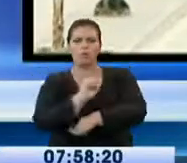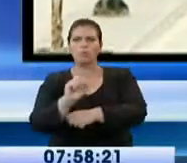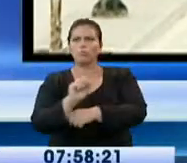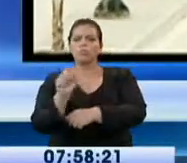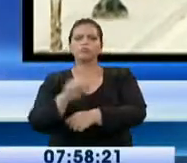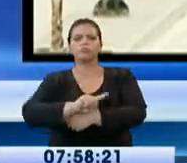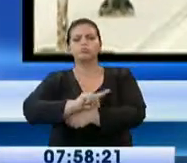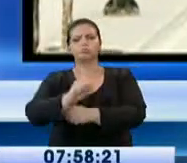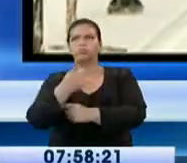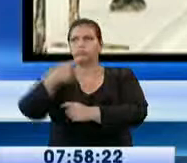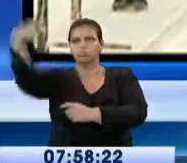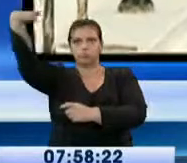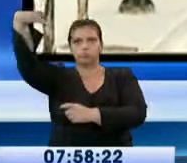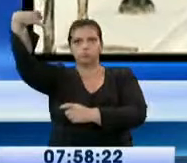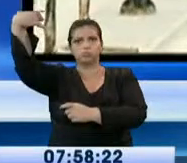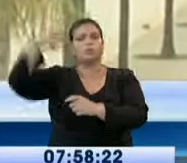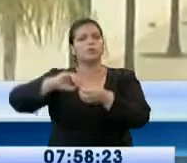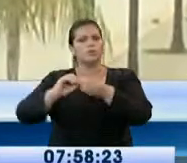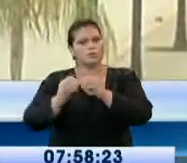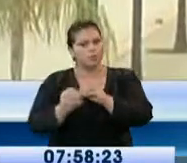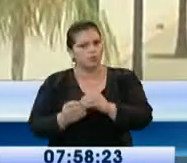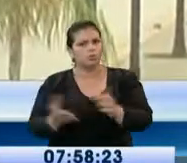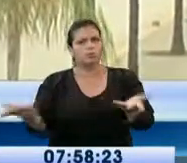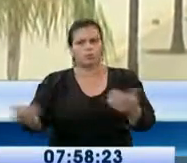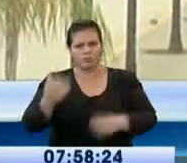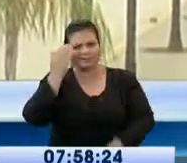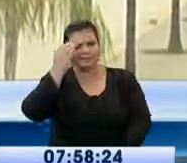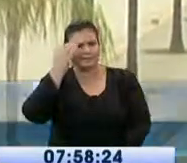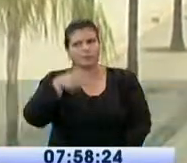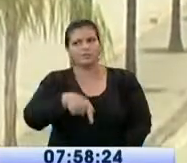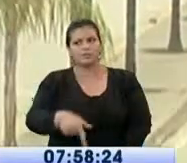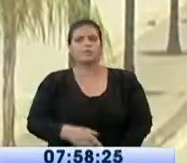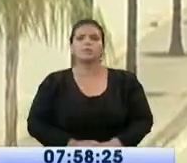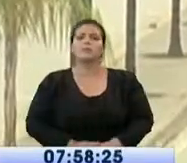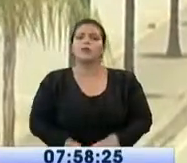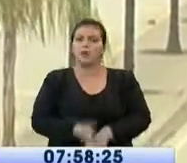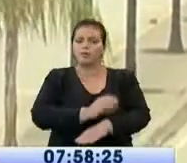peatonales para educar a la ciudadanía. Informó Luxiola Salazar.